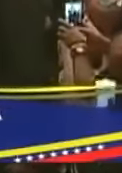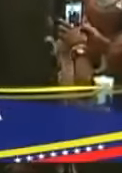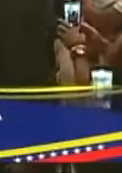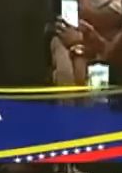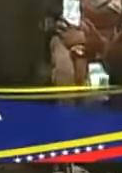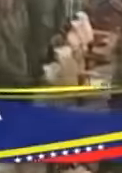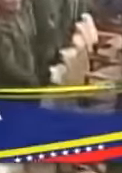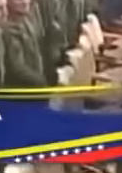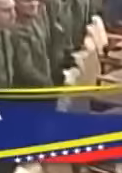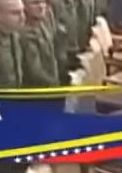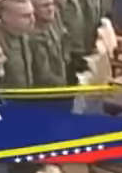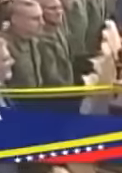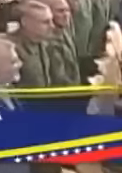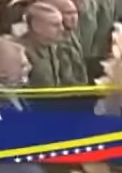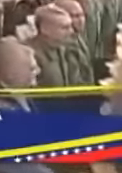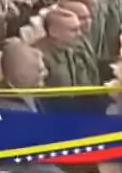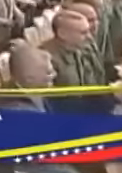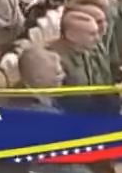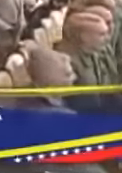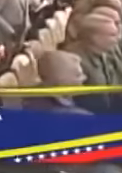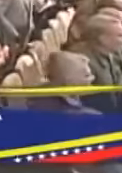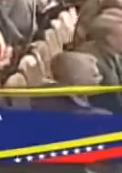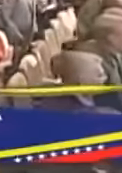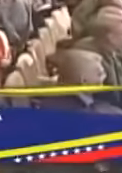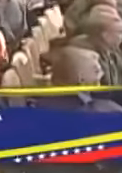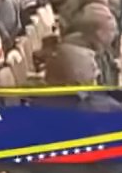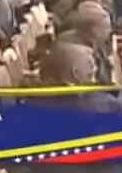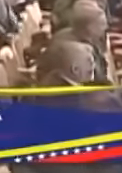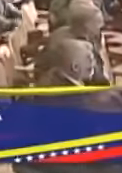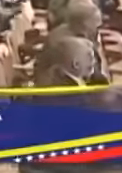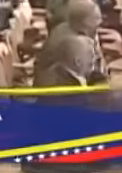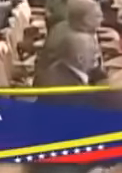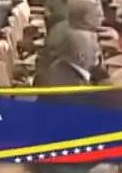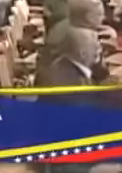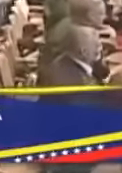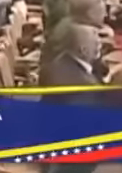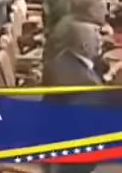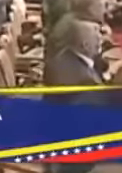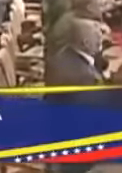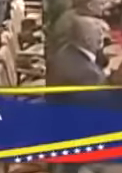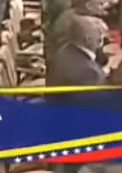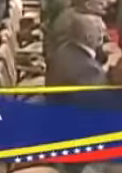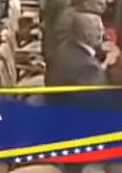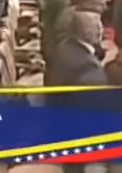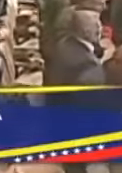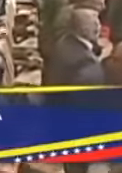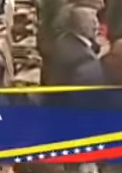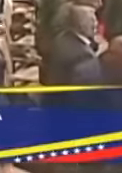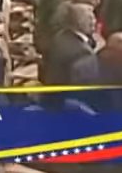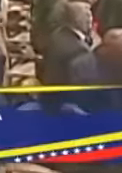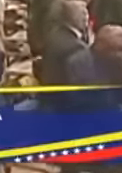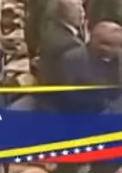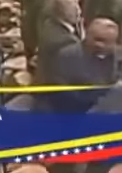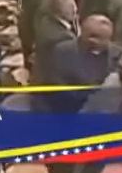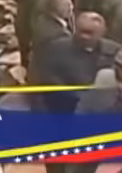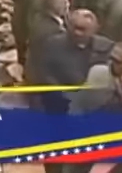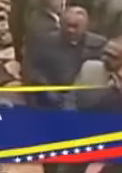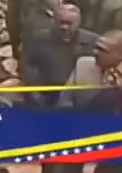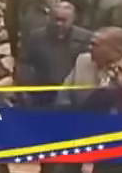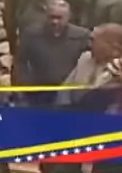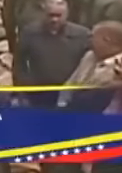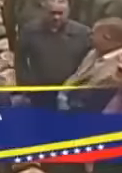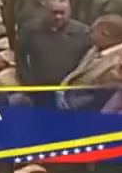Nacional, la doctora Silvia Flores de Maduro. Es el saludo que le da a esta hora el pueblo que está presente en